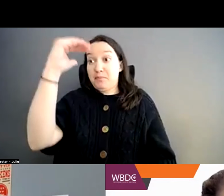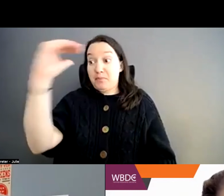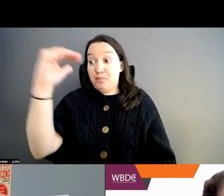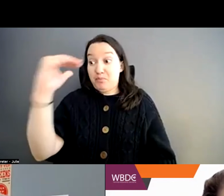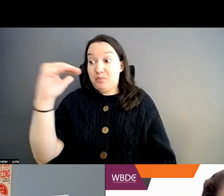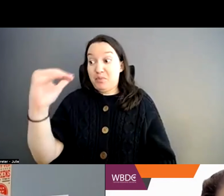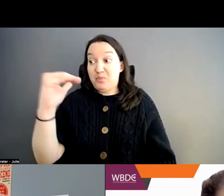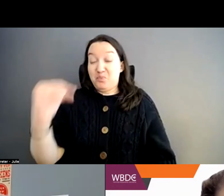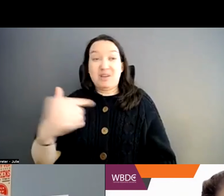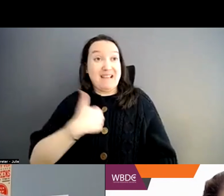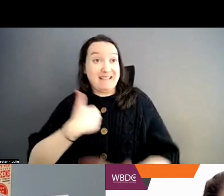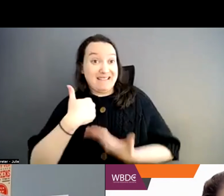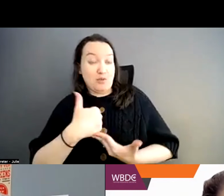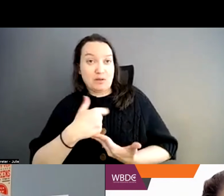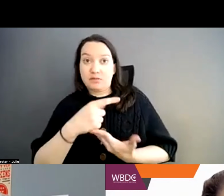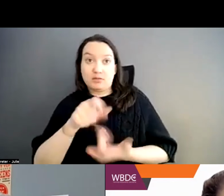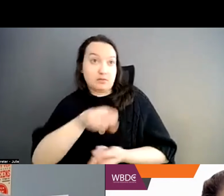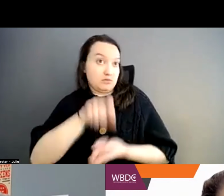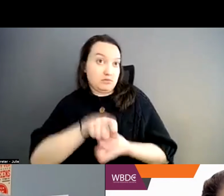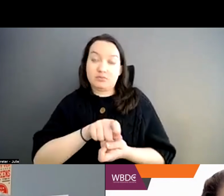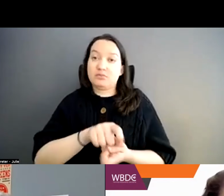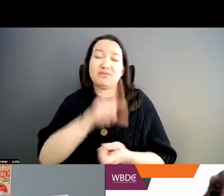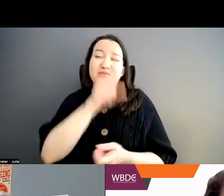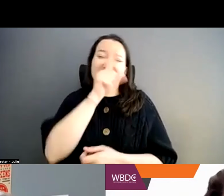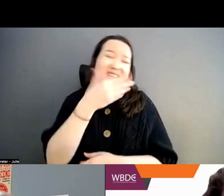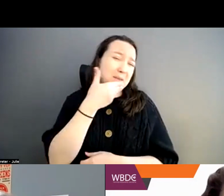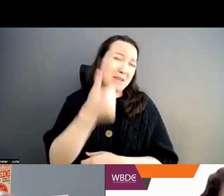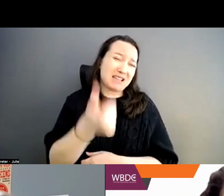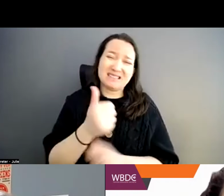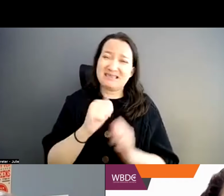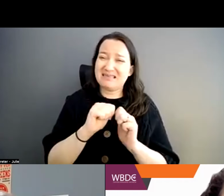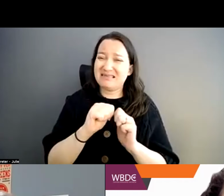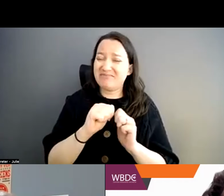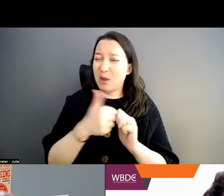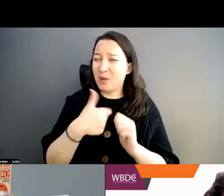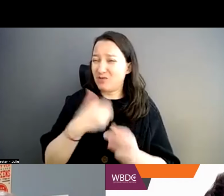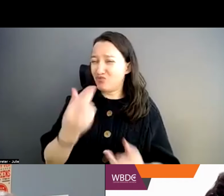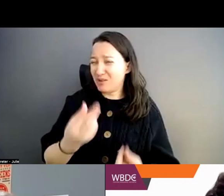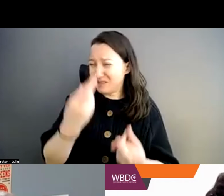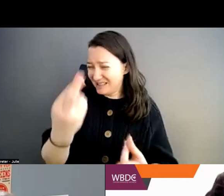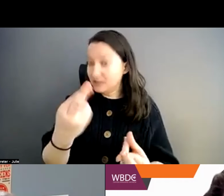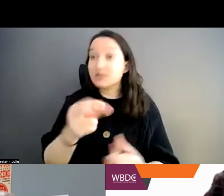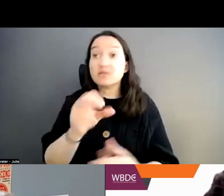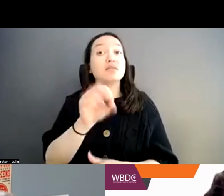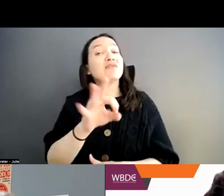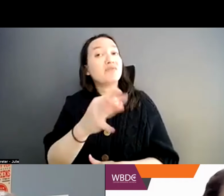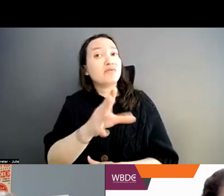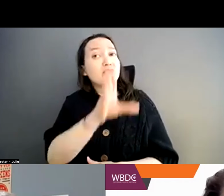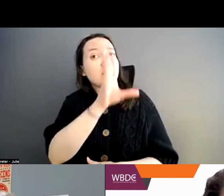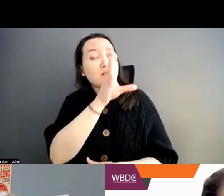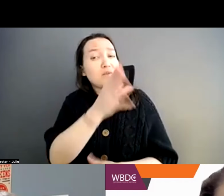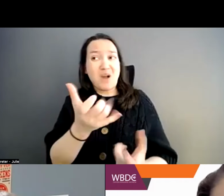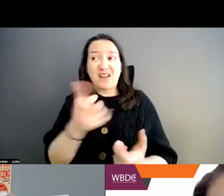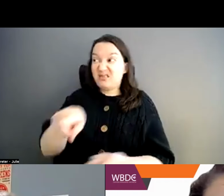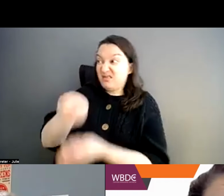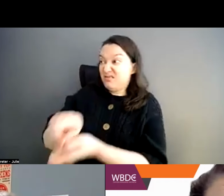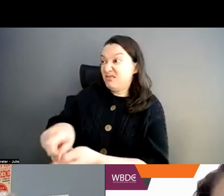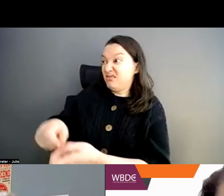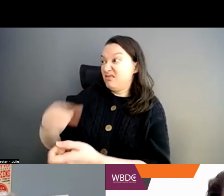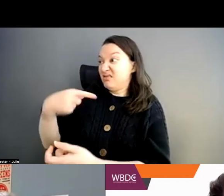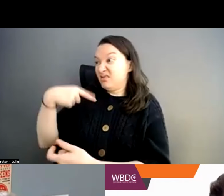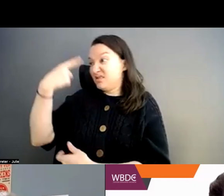y acompañarles paso a paso por todas las preguntas. Así que realmente esa es la mejor manera que yo recomendaría hacerlo. Y si quieren